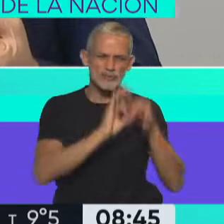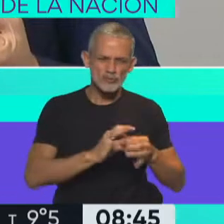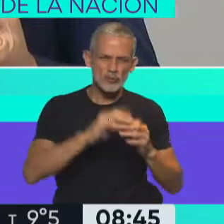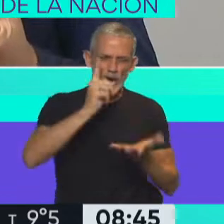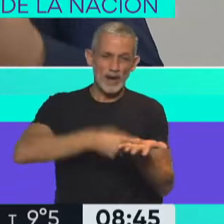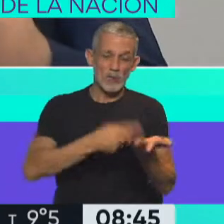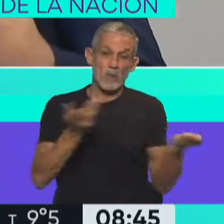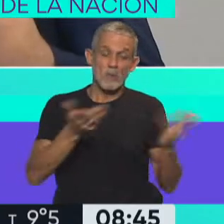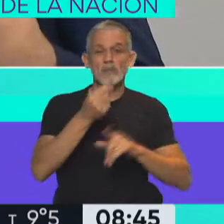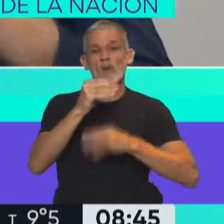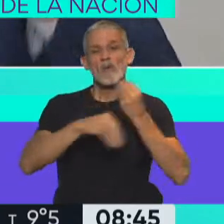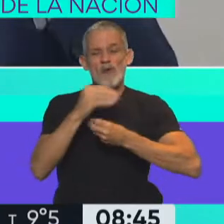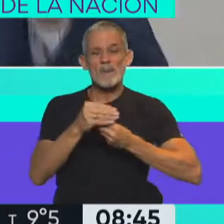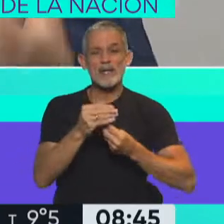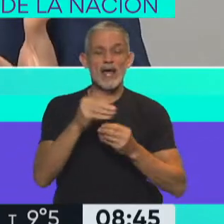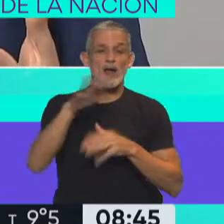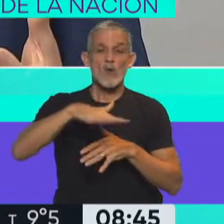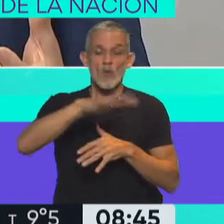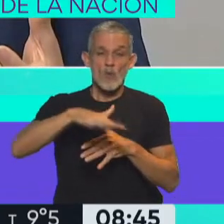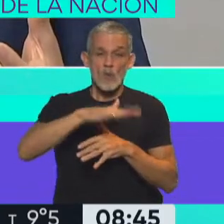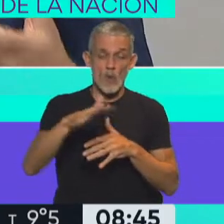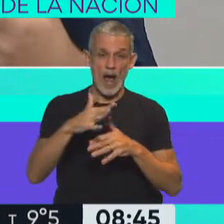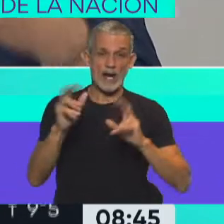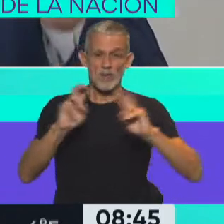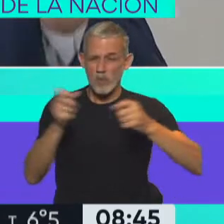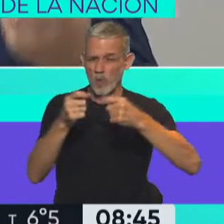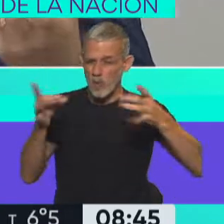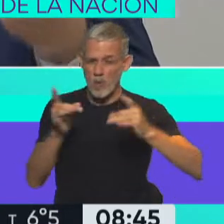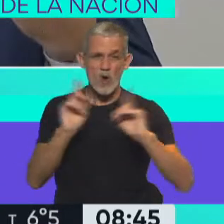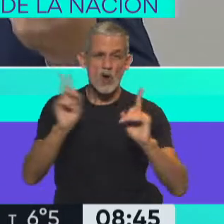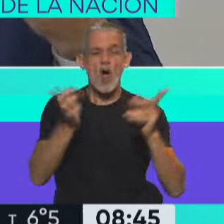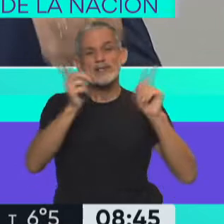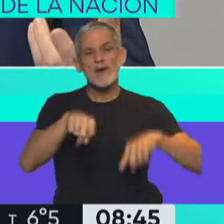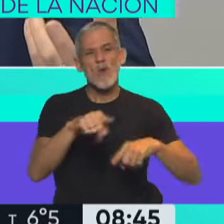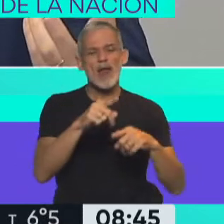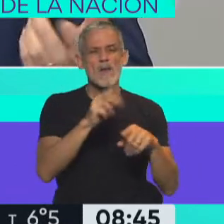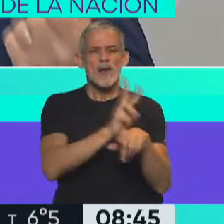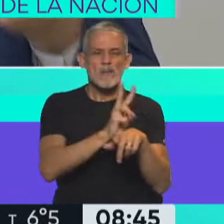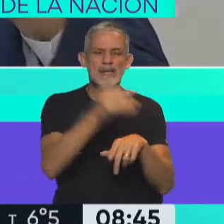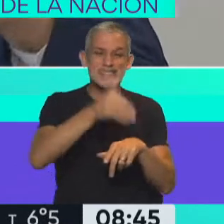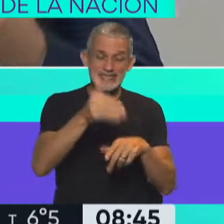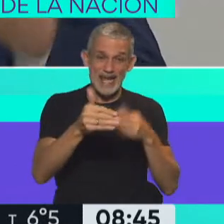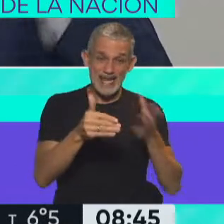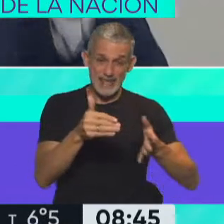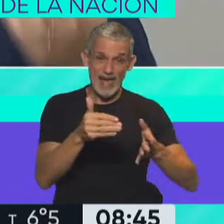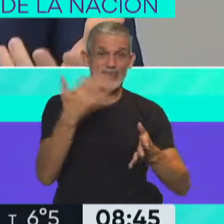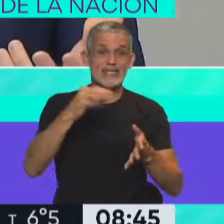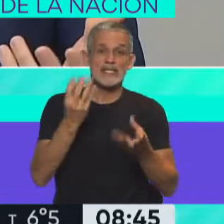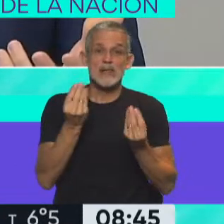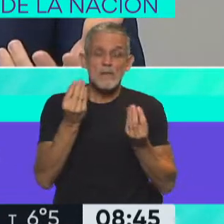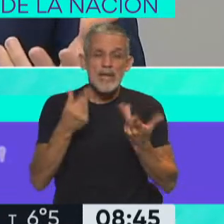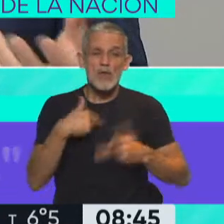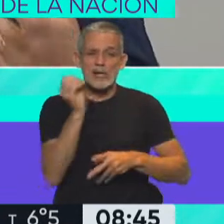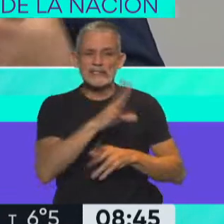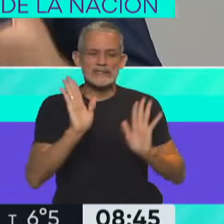si hay familias en lugares que ya no se encuentran en la alarma epidemiológica y se regresa de manera cuidada a la presencialidad y tienen miedo de enviar a